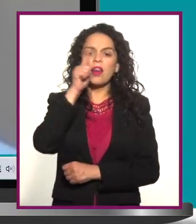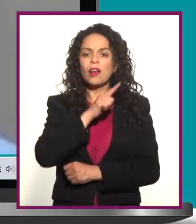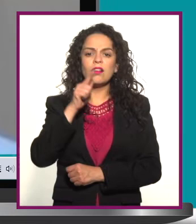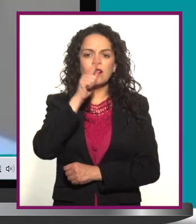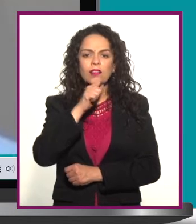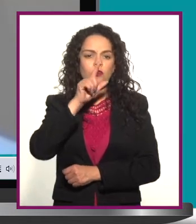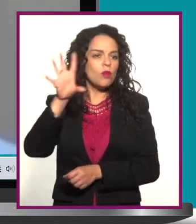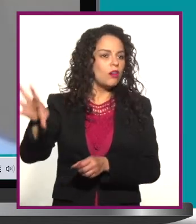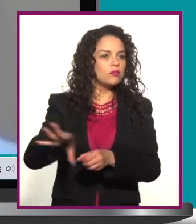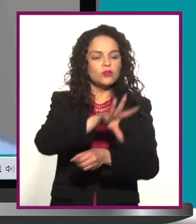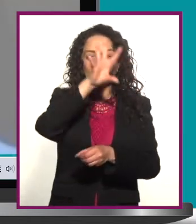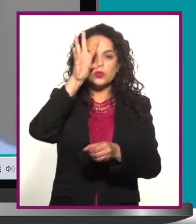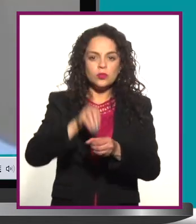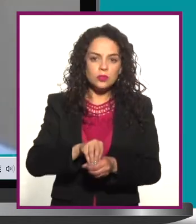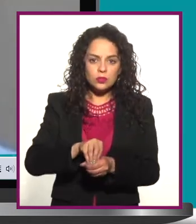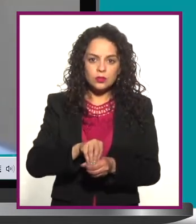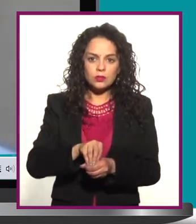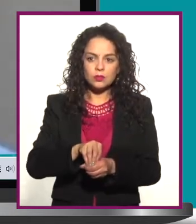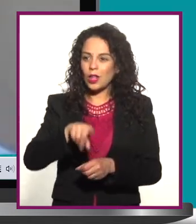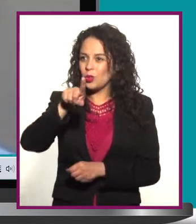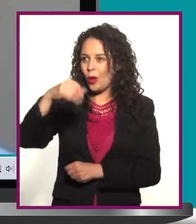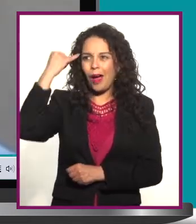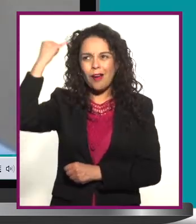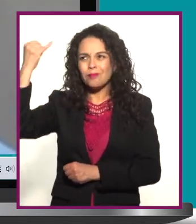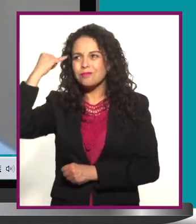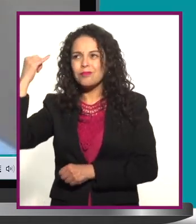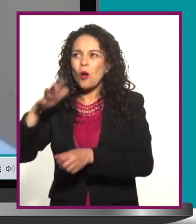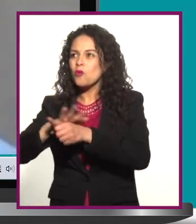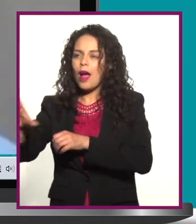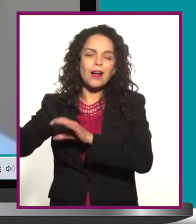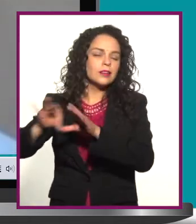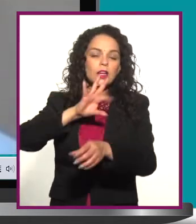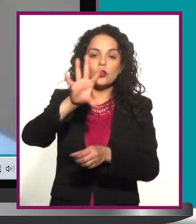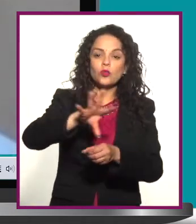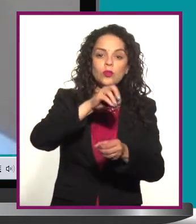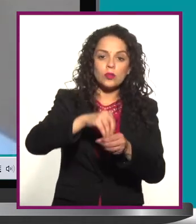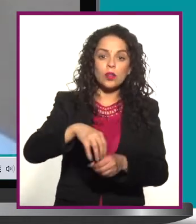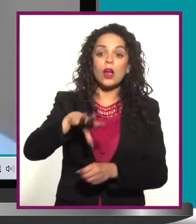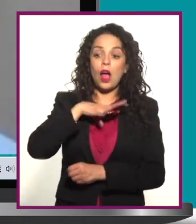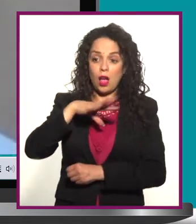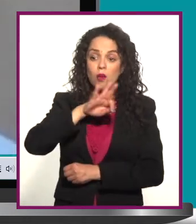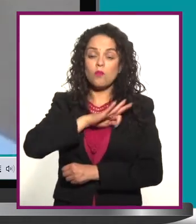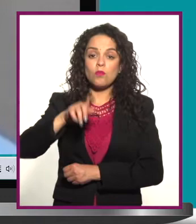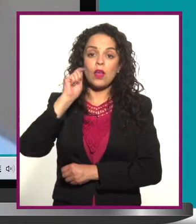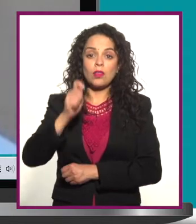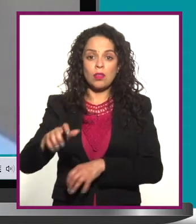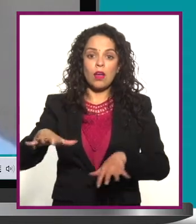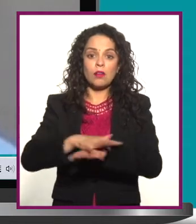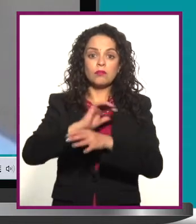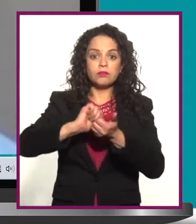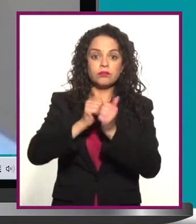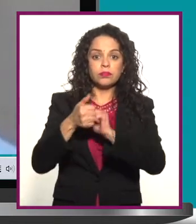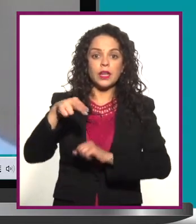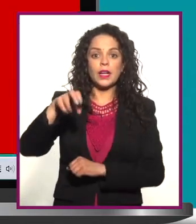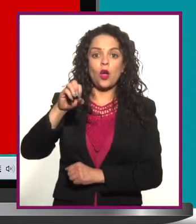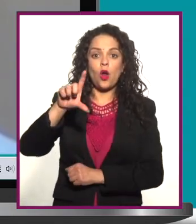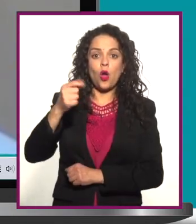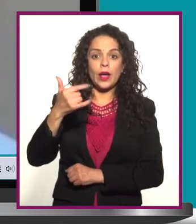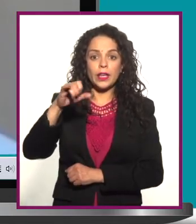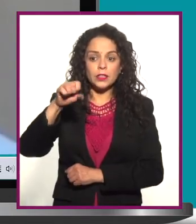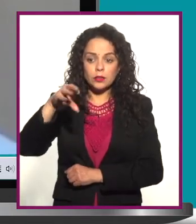Toda lengua, absolutamente toda lengua, la que se imaginen, tiene la capacidad de producir